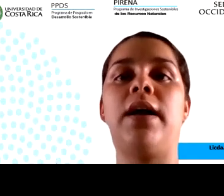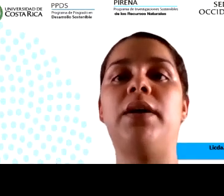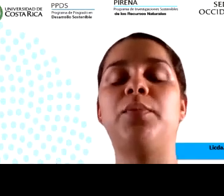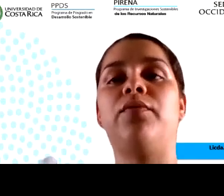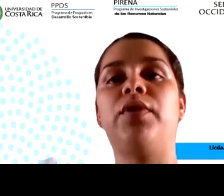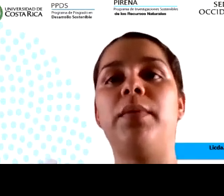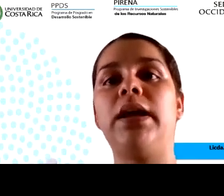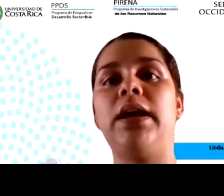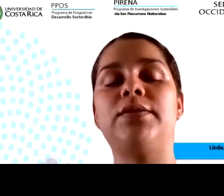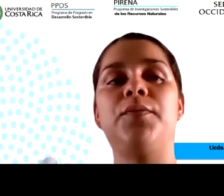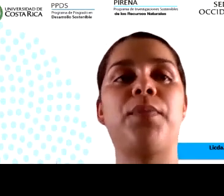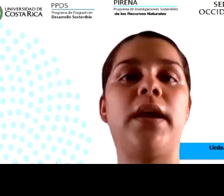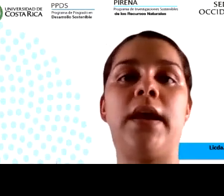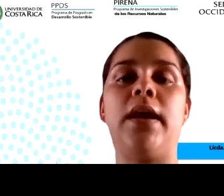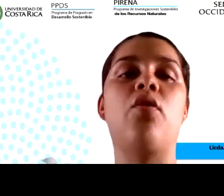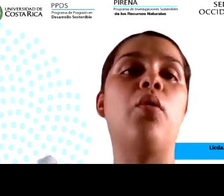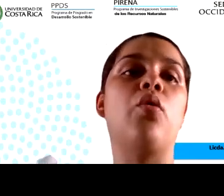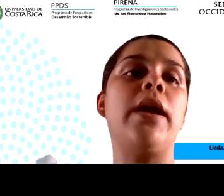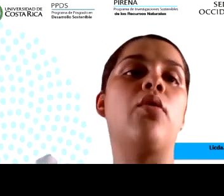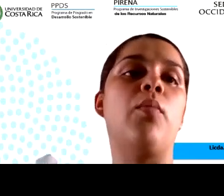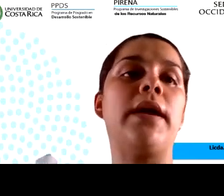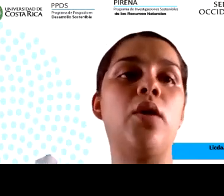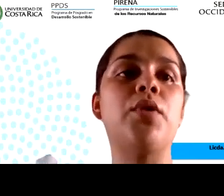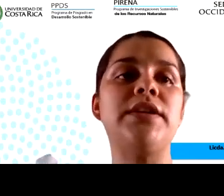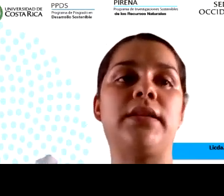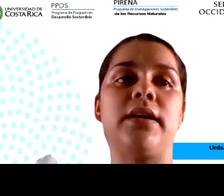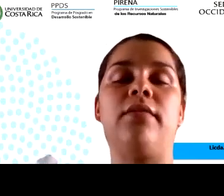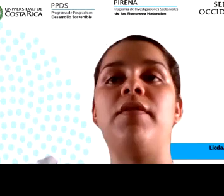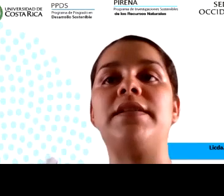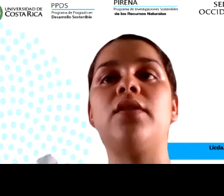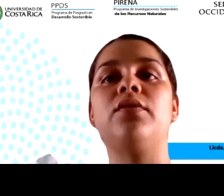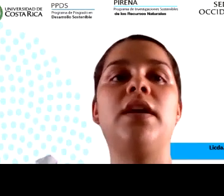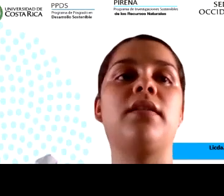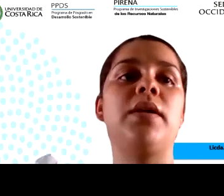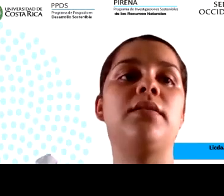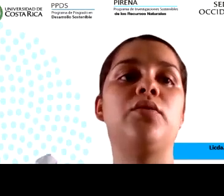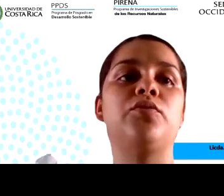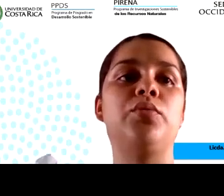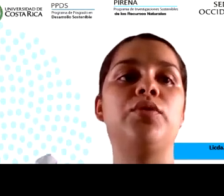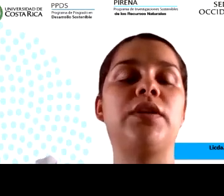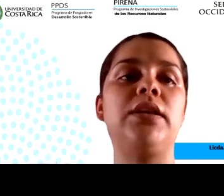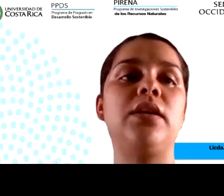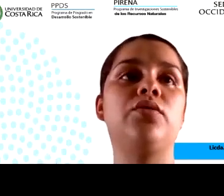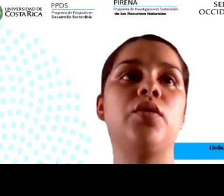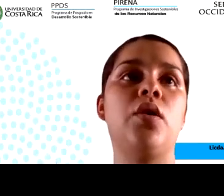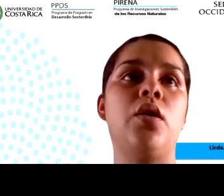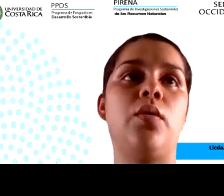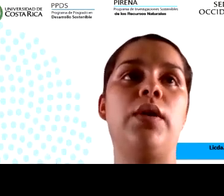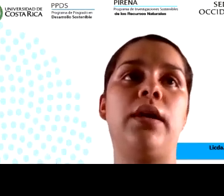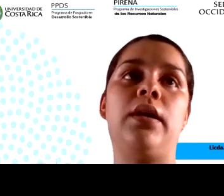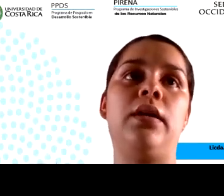van a trabajar más profundamente esto, como en qué lo proyectan, en revisar ciertamente los puntos